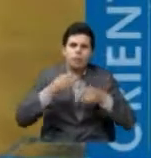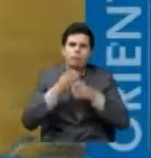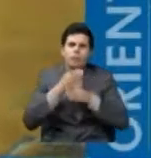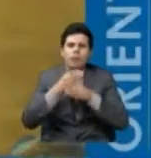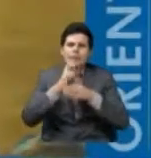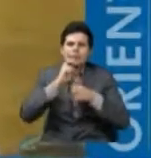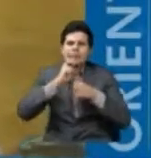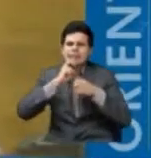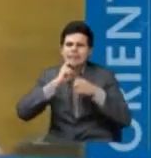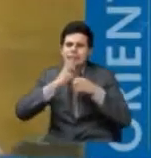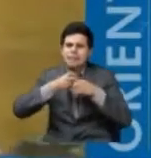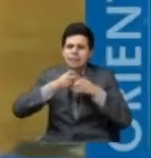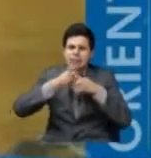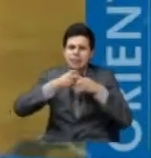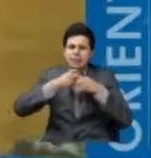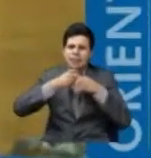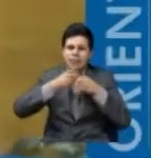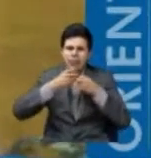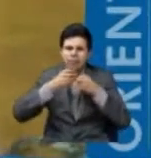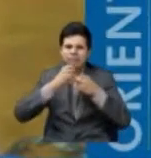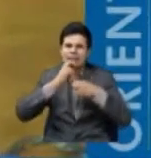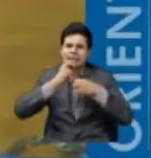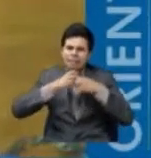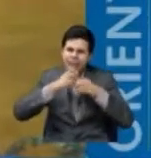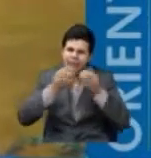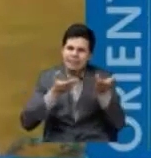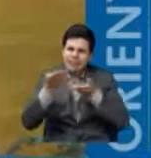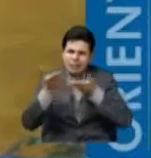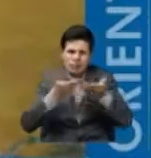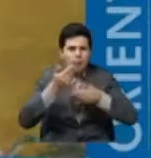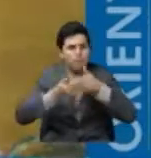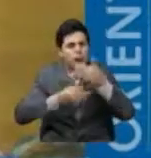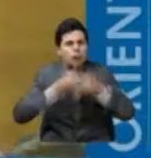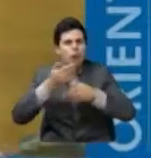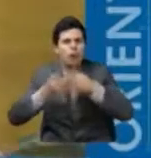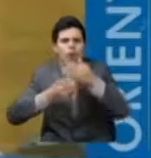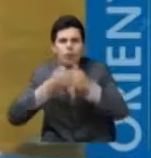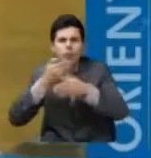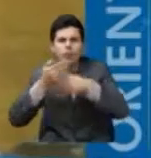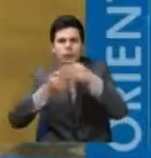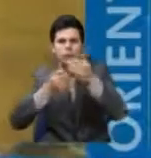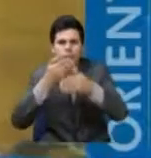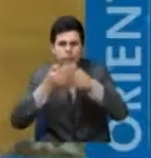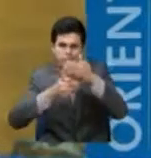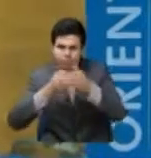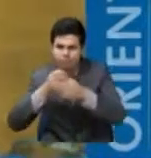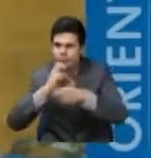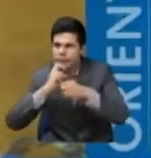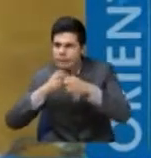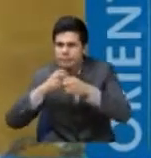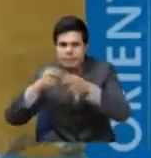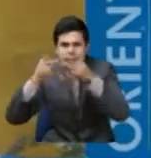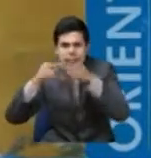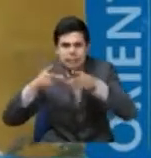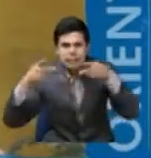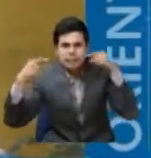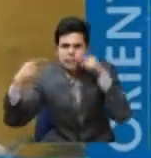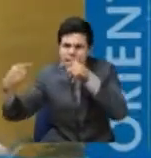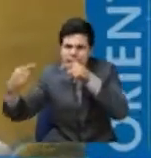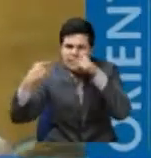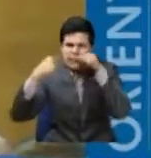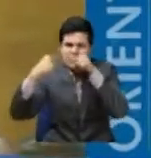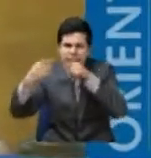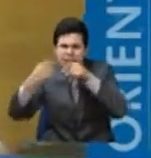en la prestación del servicio, pero a medida que los días fueron pasando ya esta protesta se fue tornando ya no pacífica,